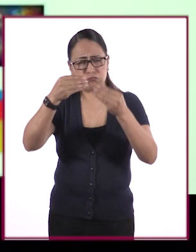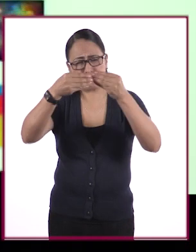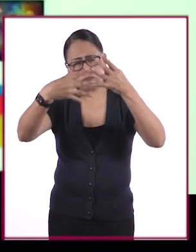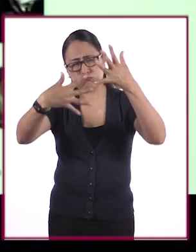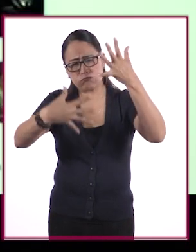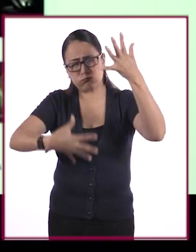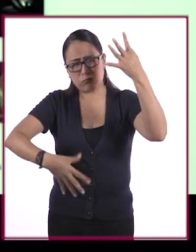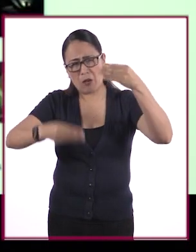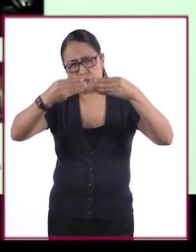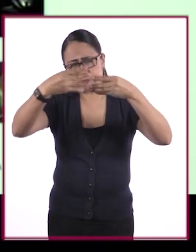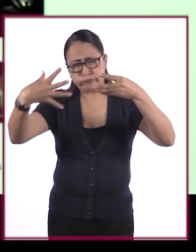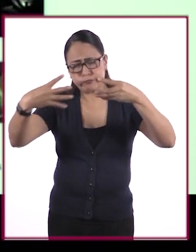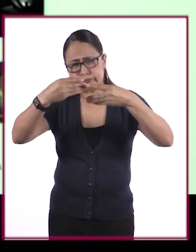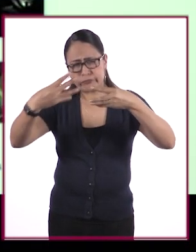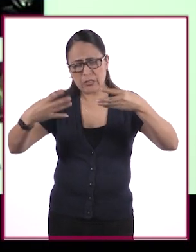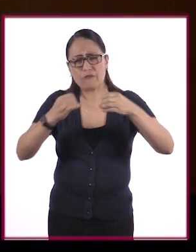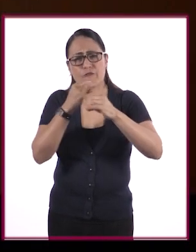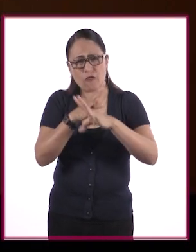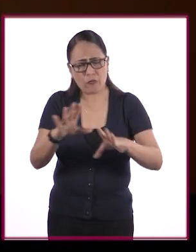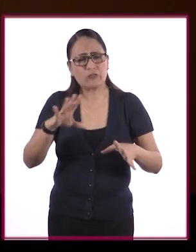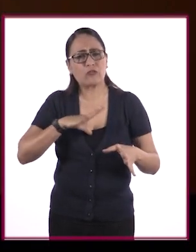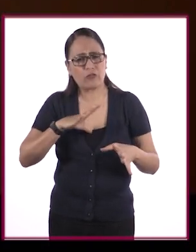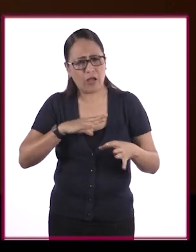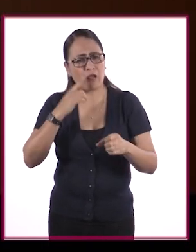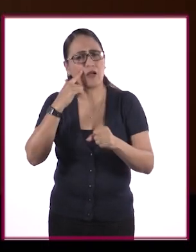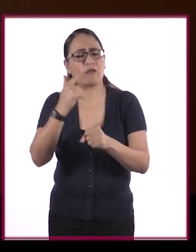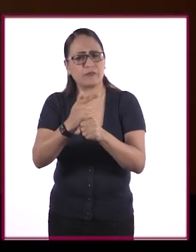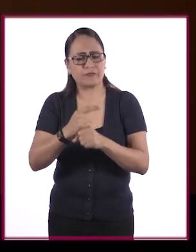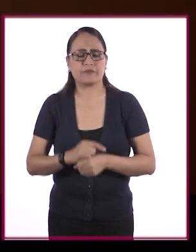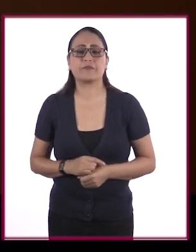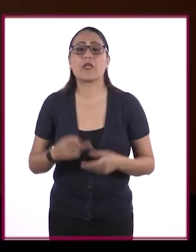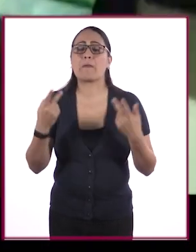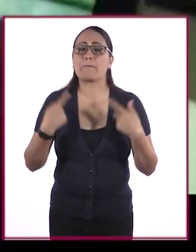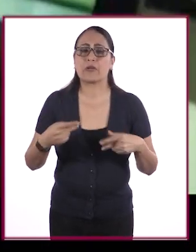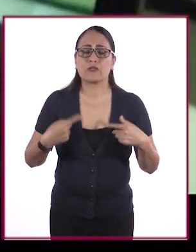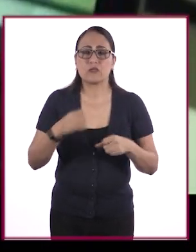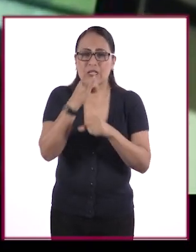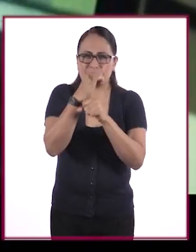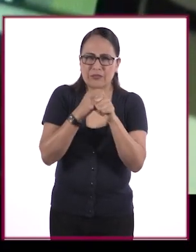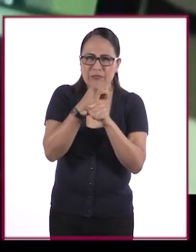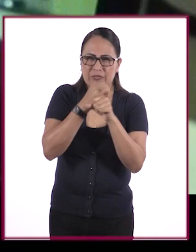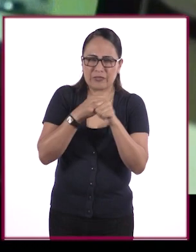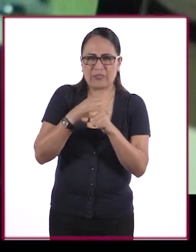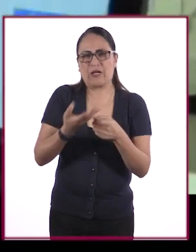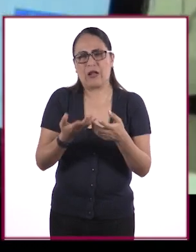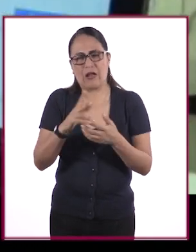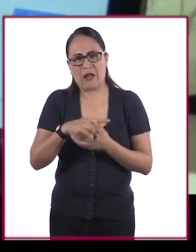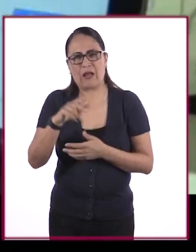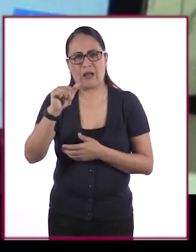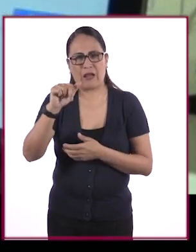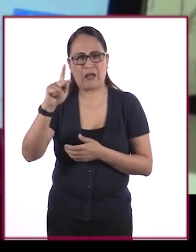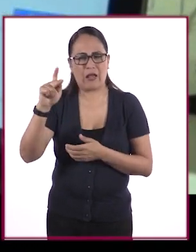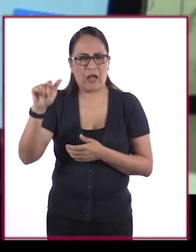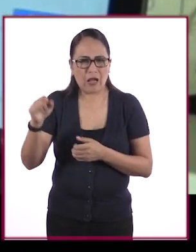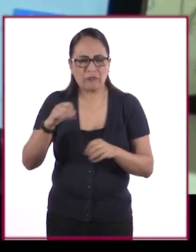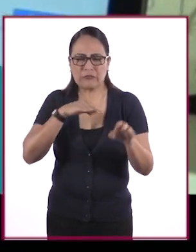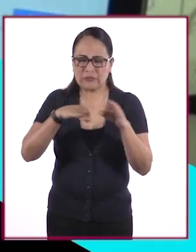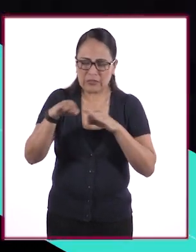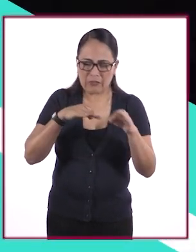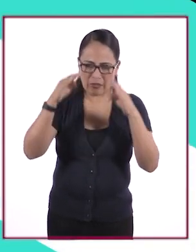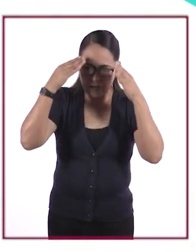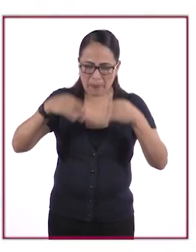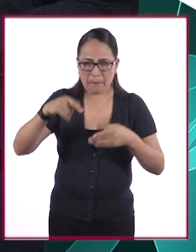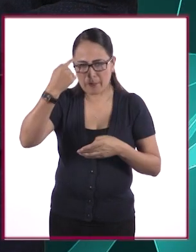donde puede estar esta información. Los investigadores trabajan en aplicaciones que permiten resolver problemas en esta era